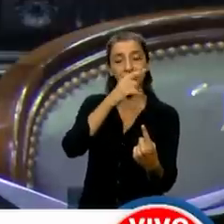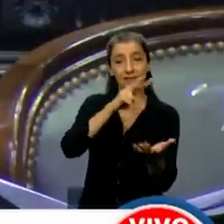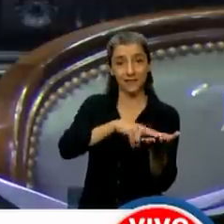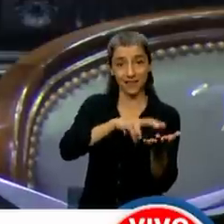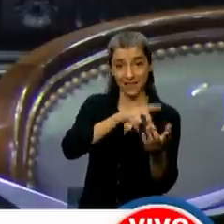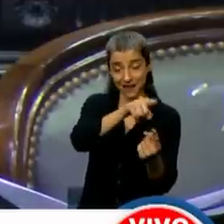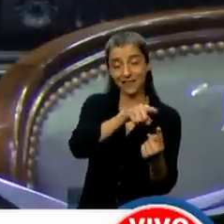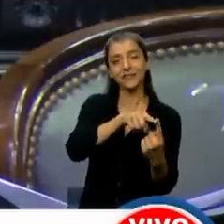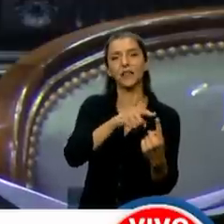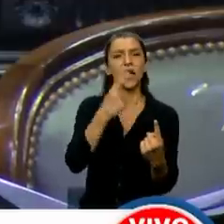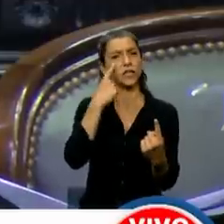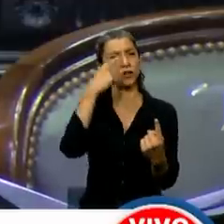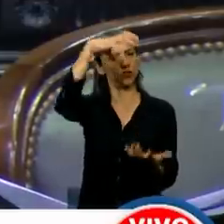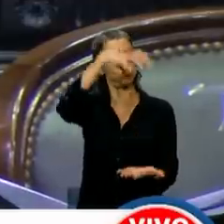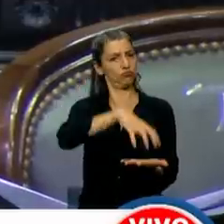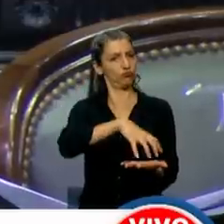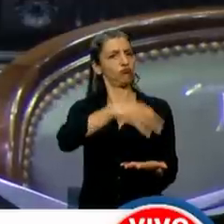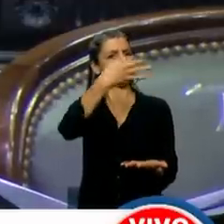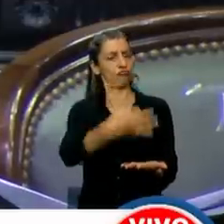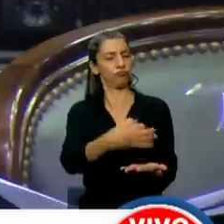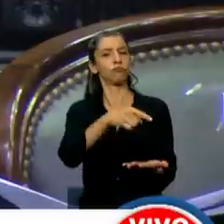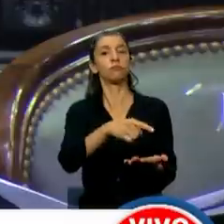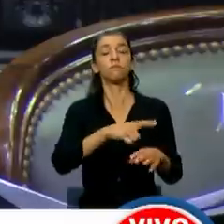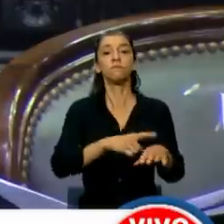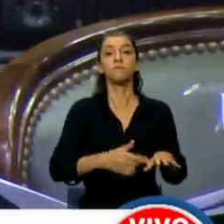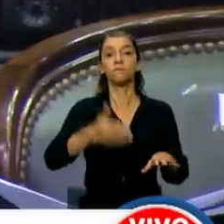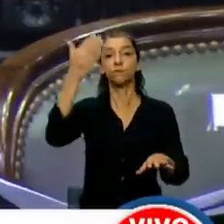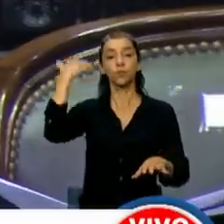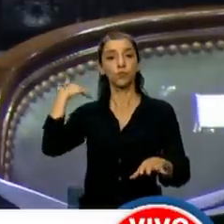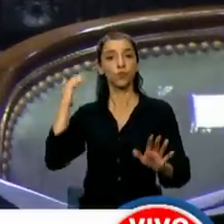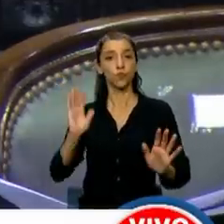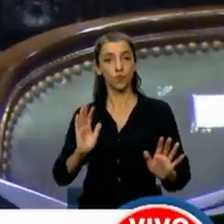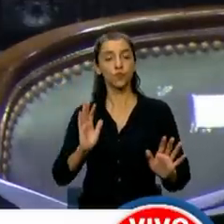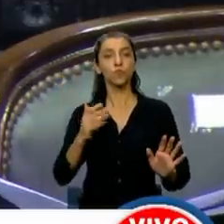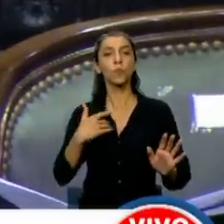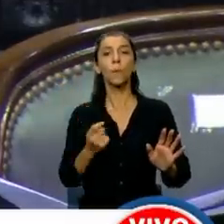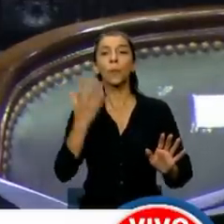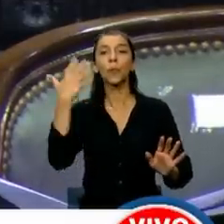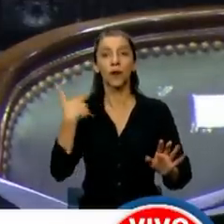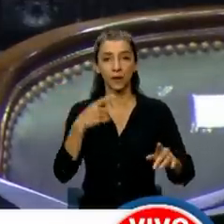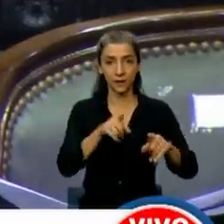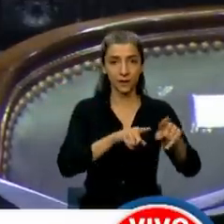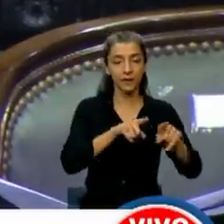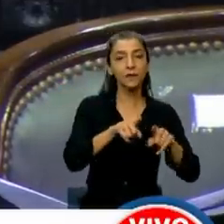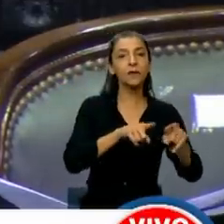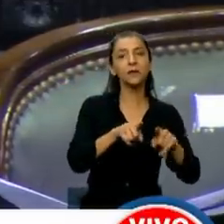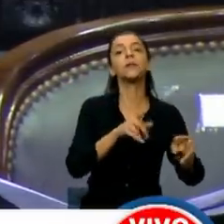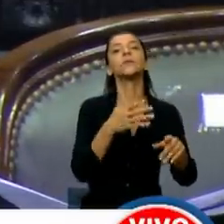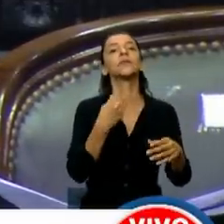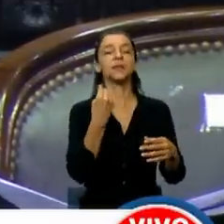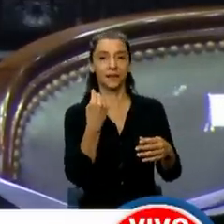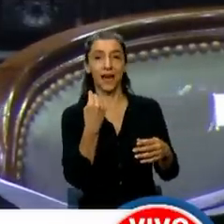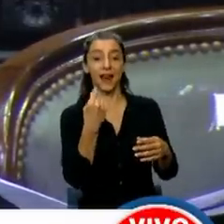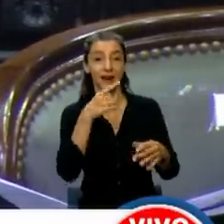modelo habiendo oficializado por primera vez su carrera de medicina sufre un recorte